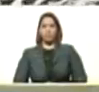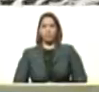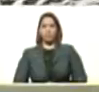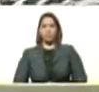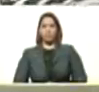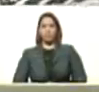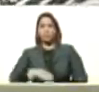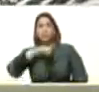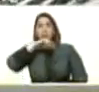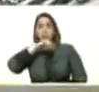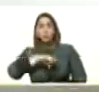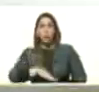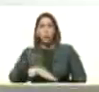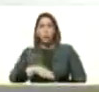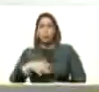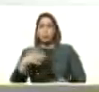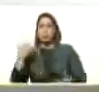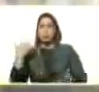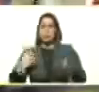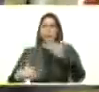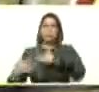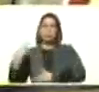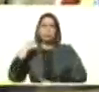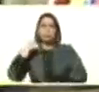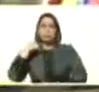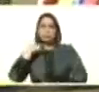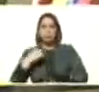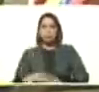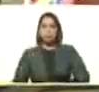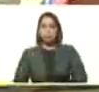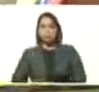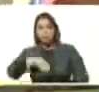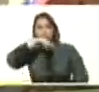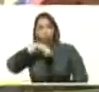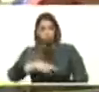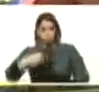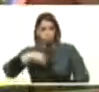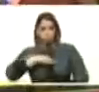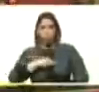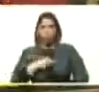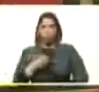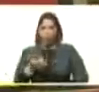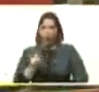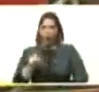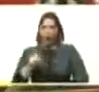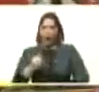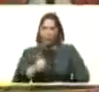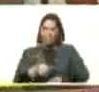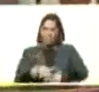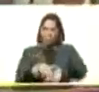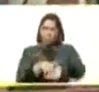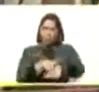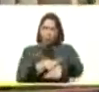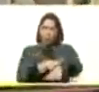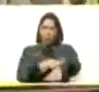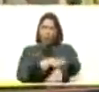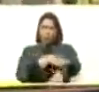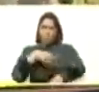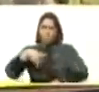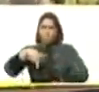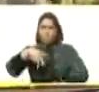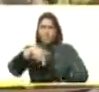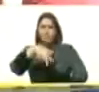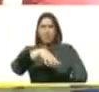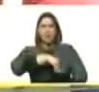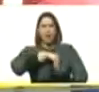Esta historia viene de largo, esta historia que hoy llevamos en la piel, en las piernas, en el alma,